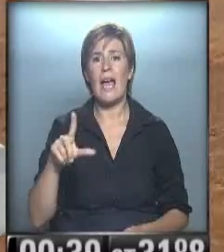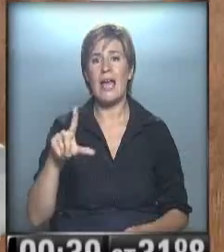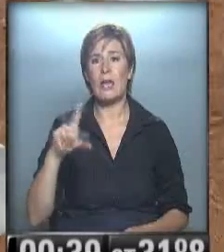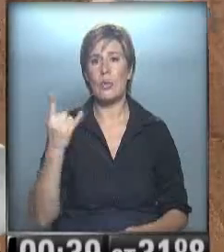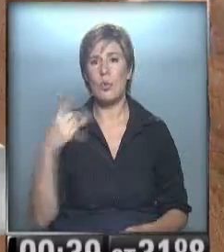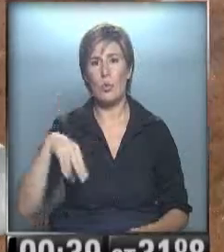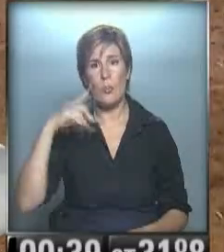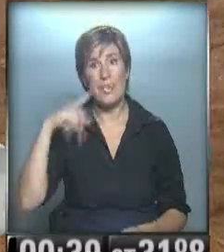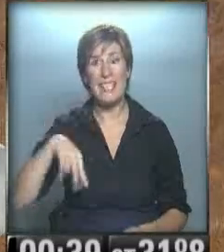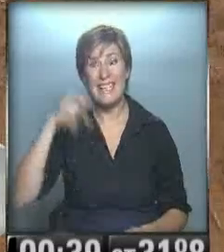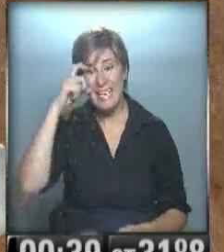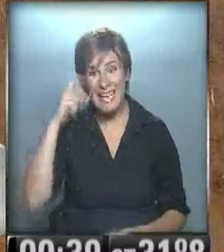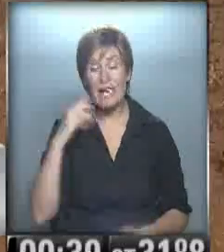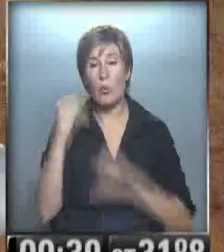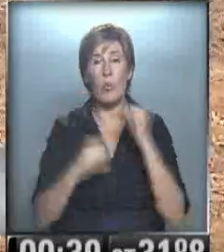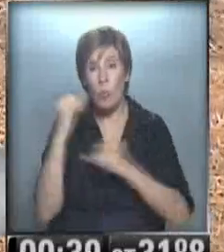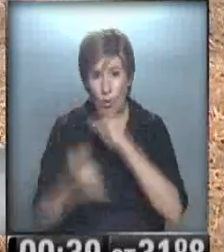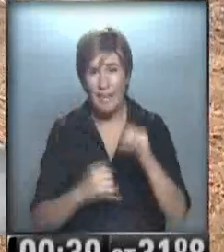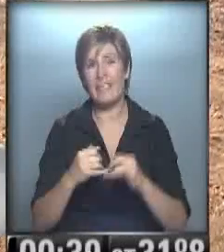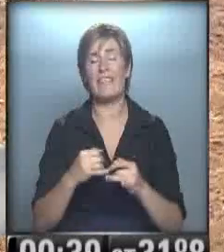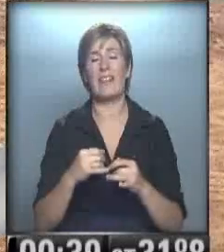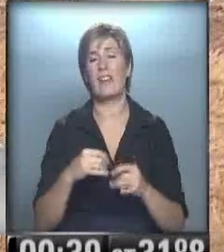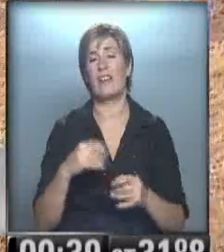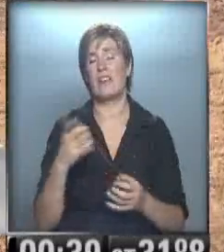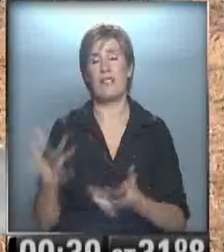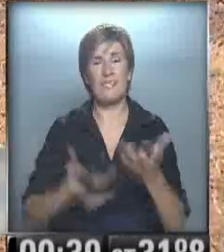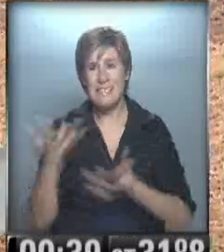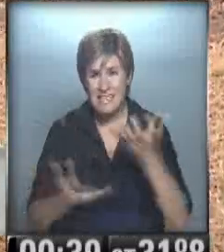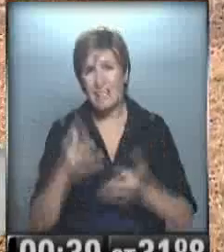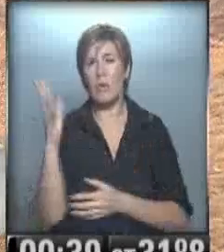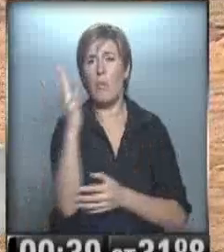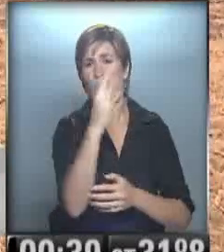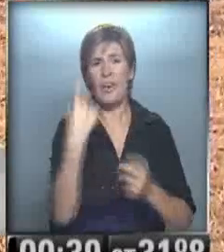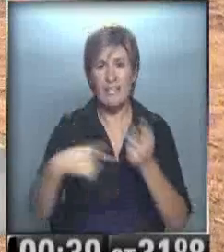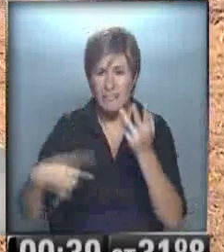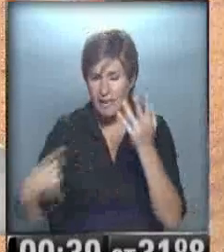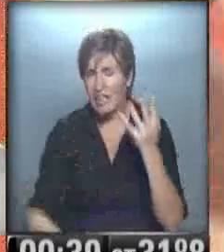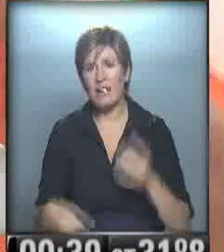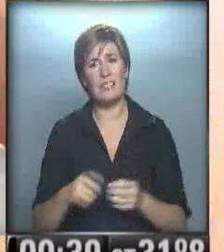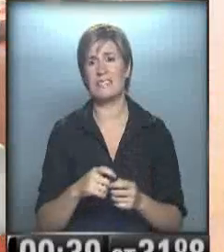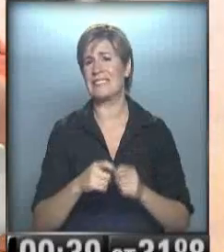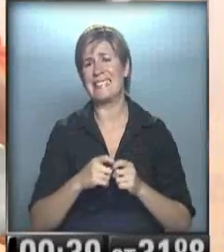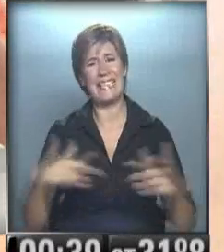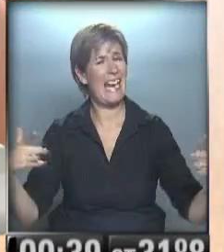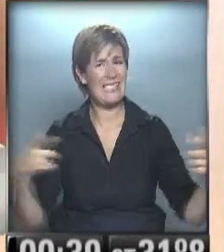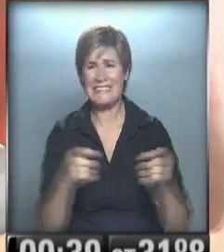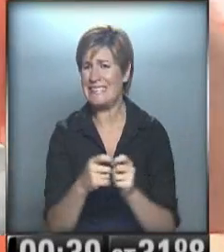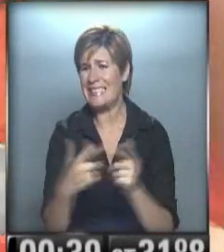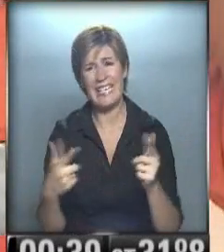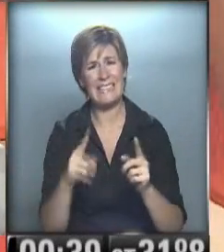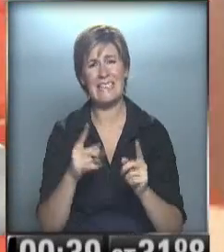bosques nativos, iniciados en Ruca Choroy y en la zona de los lagos Pilué y Ñorquinco, son mucho más graves que el del